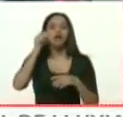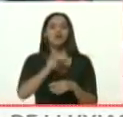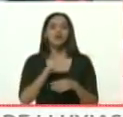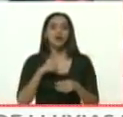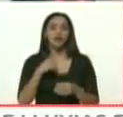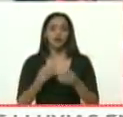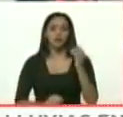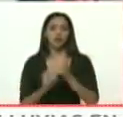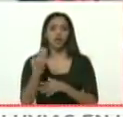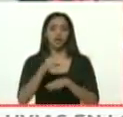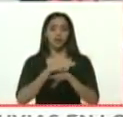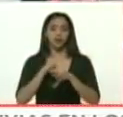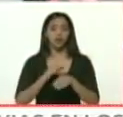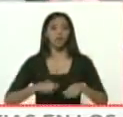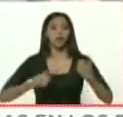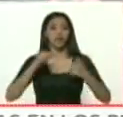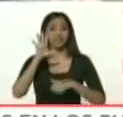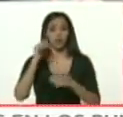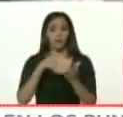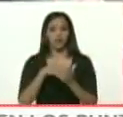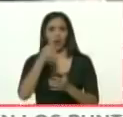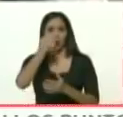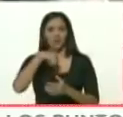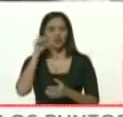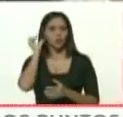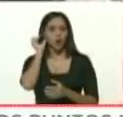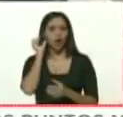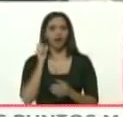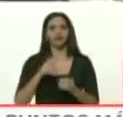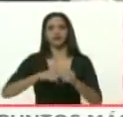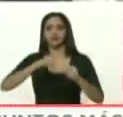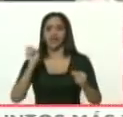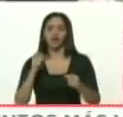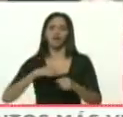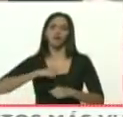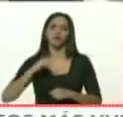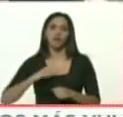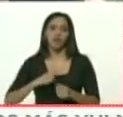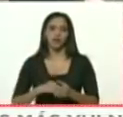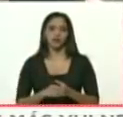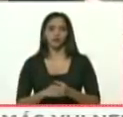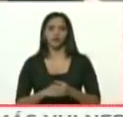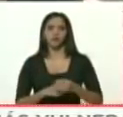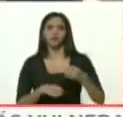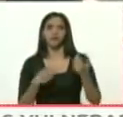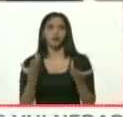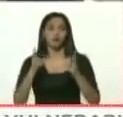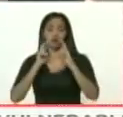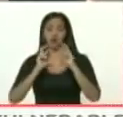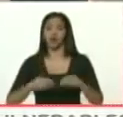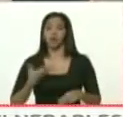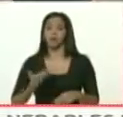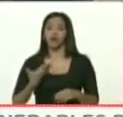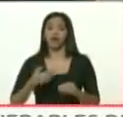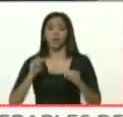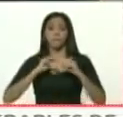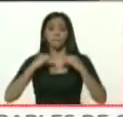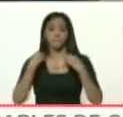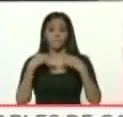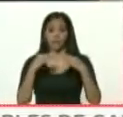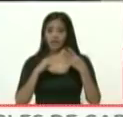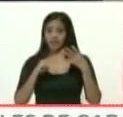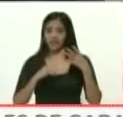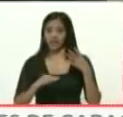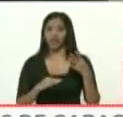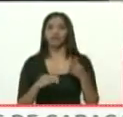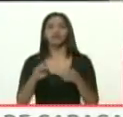Ministerio con más de 5.000 hombres y mujeres, exfuncionarios policiales, con una experticia importante en materia de seguridad e inteligencia.